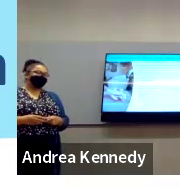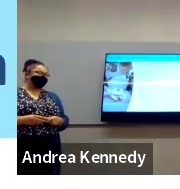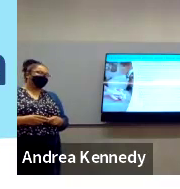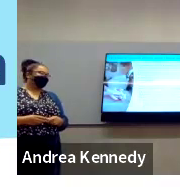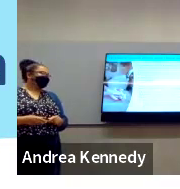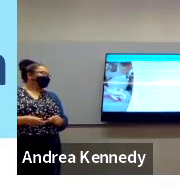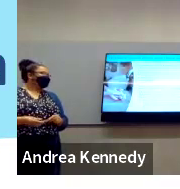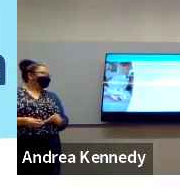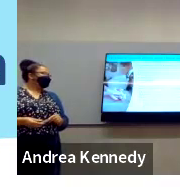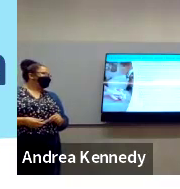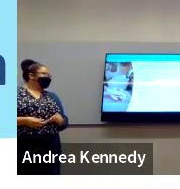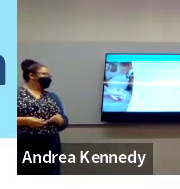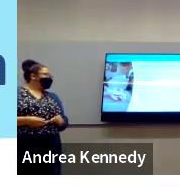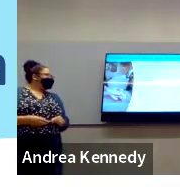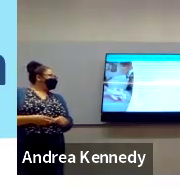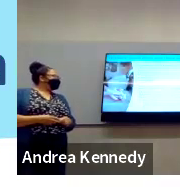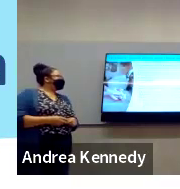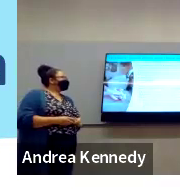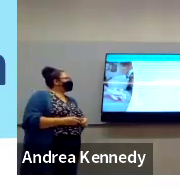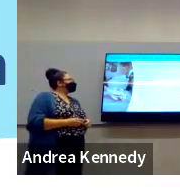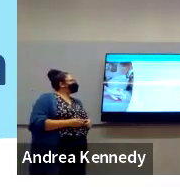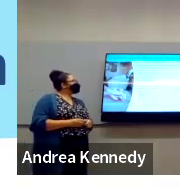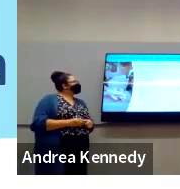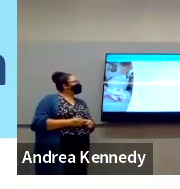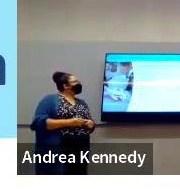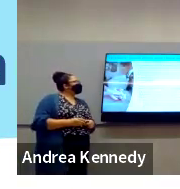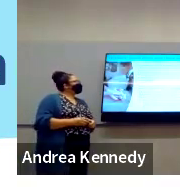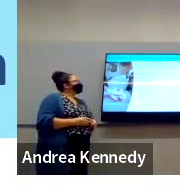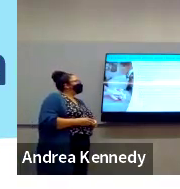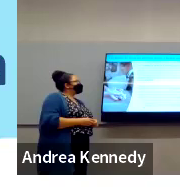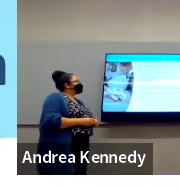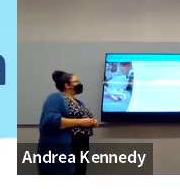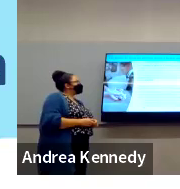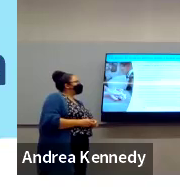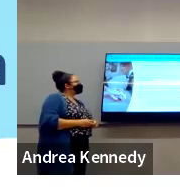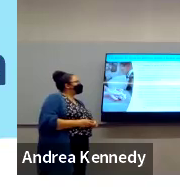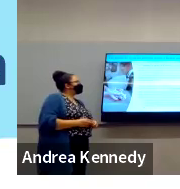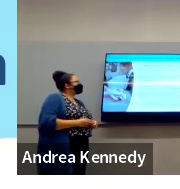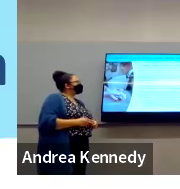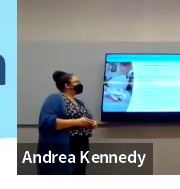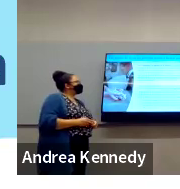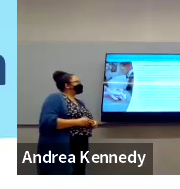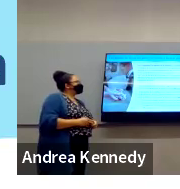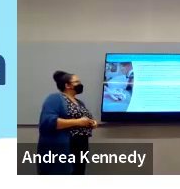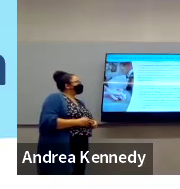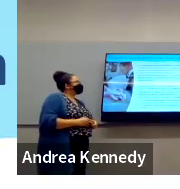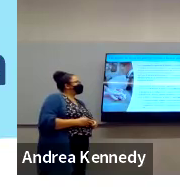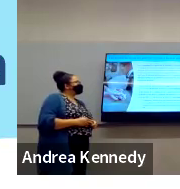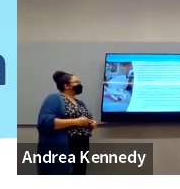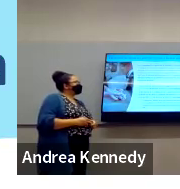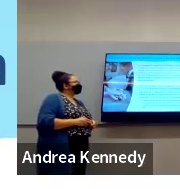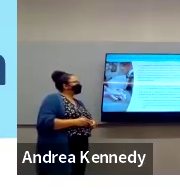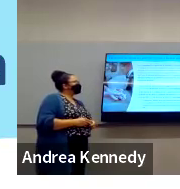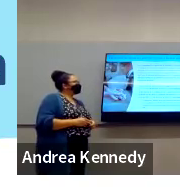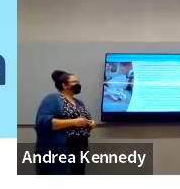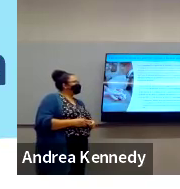formulario que va a ser proporcionado por el personal de la División de Estabilización de Rentas, que calcula la media